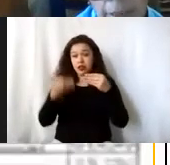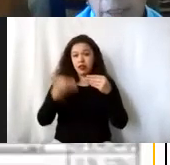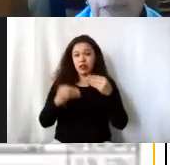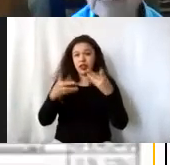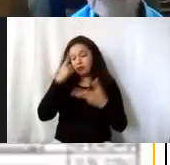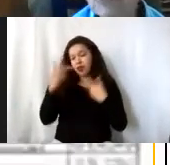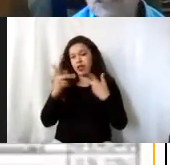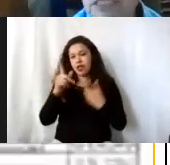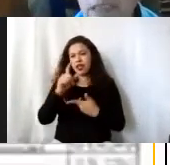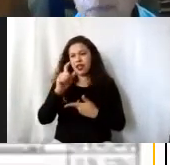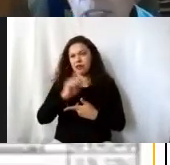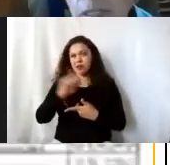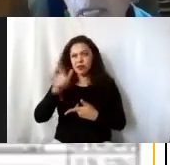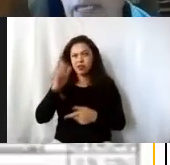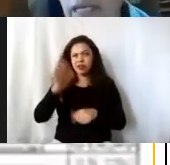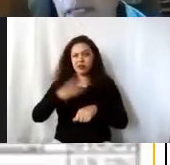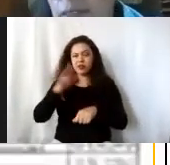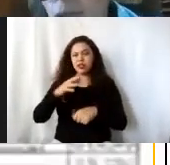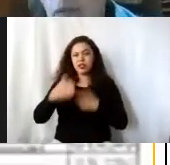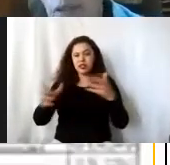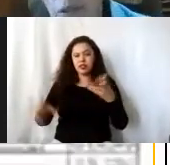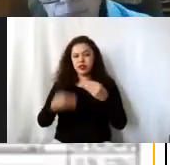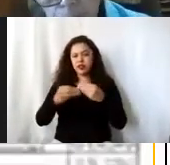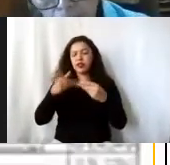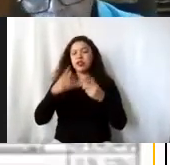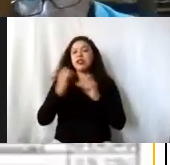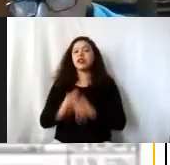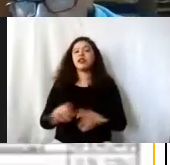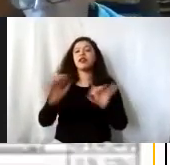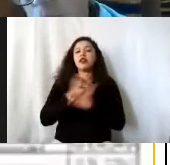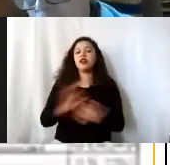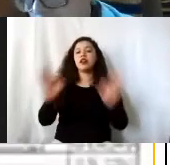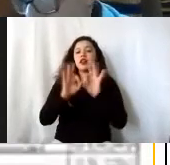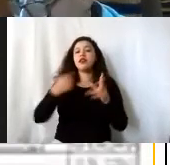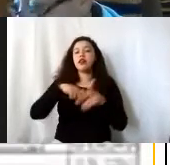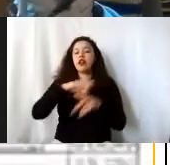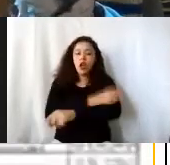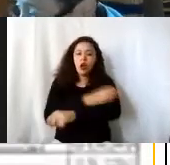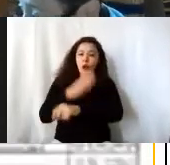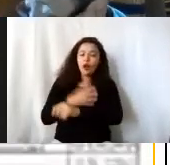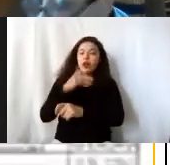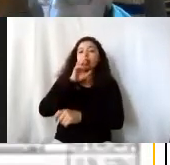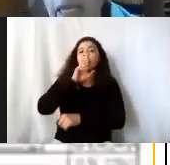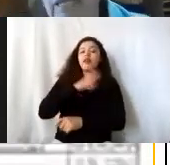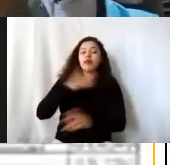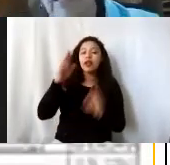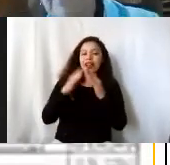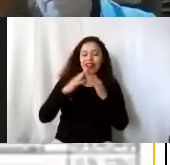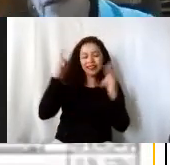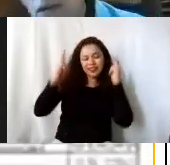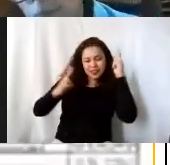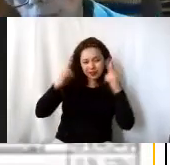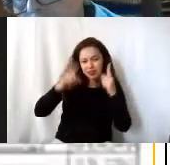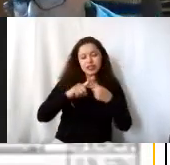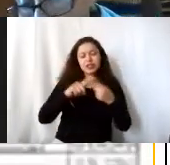profesional, ¿sí? Entonces es importante que este documento va acompañado de ese reporte de la visita domiciliaria,